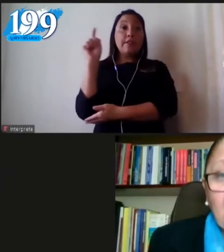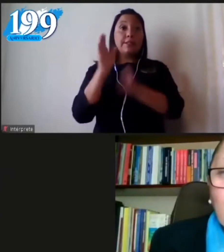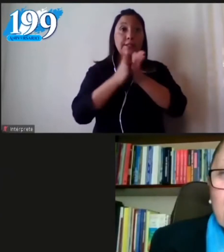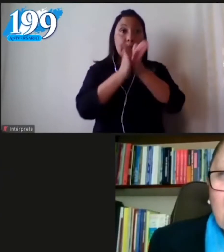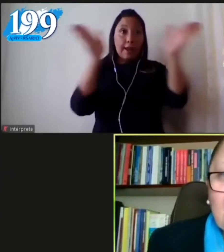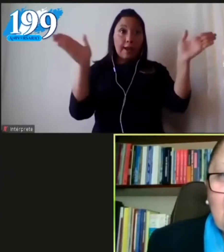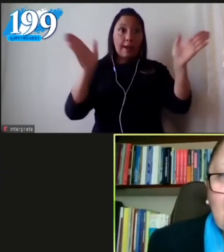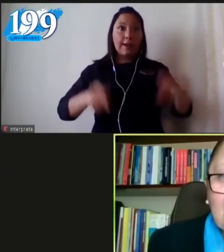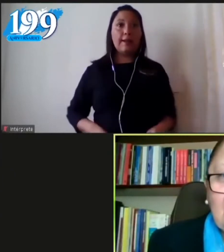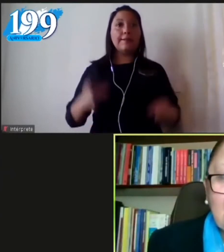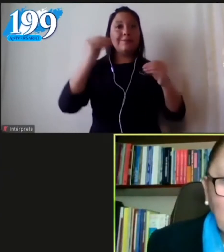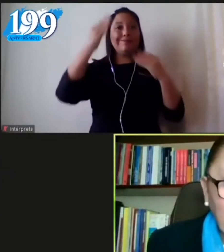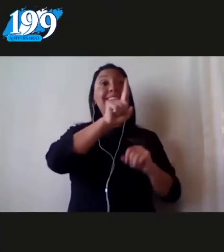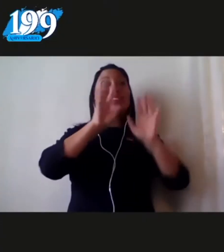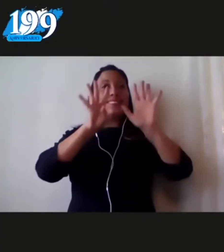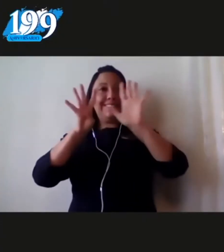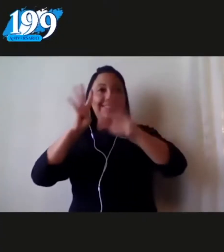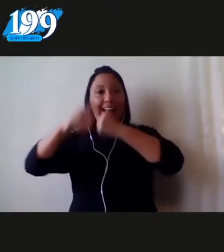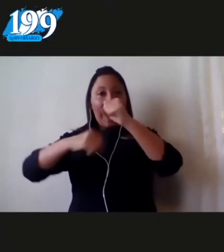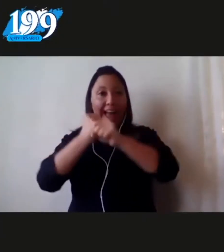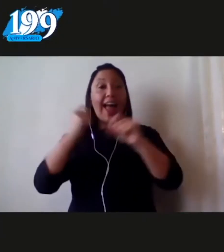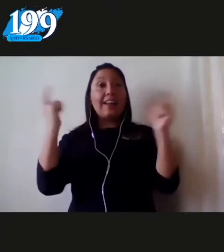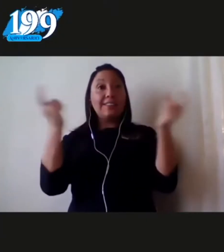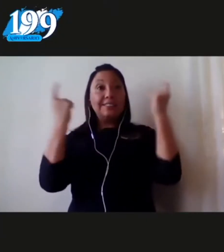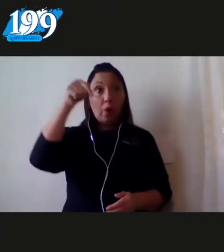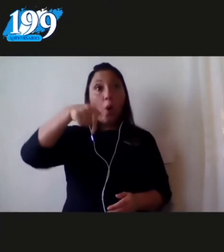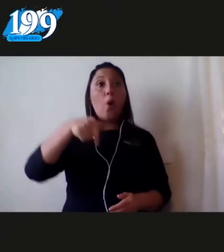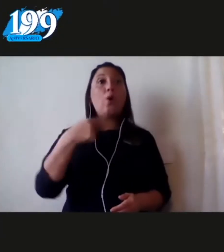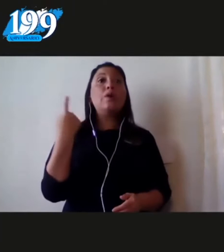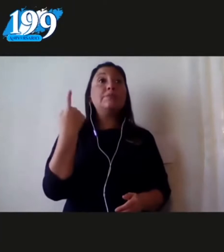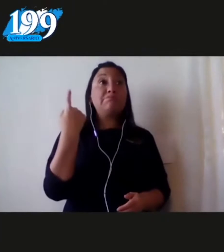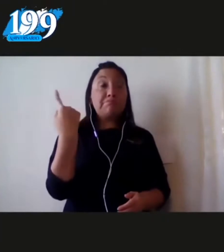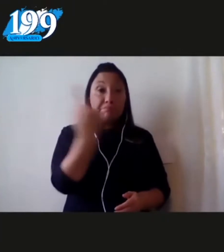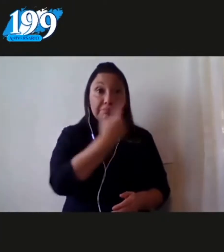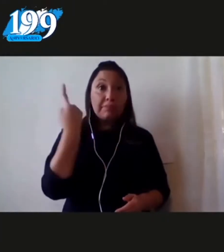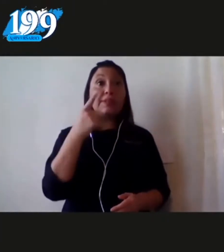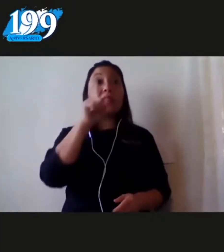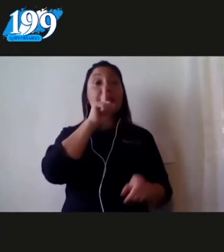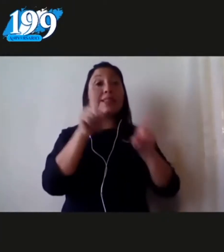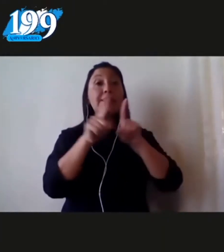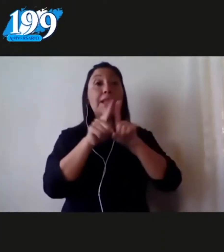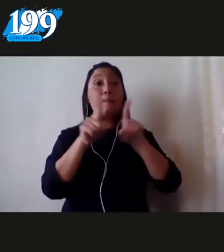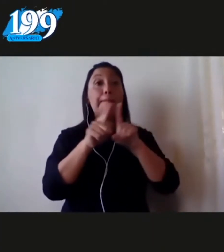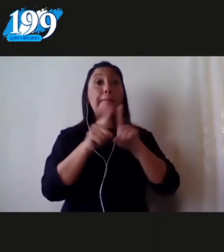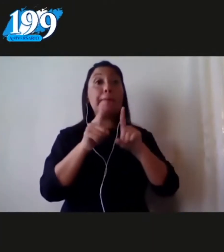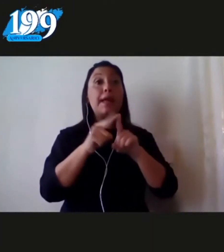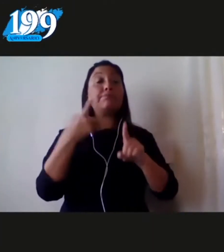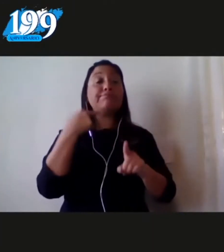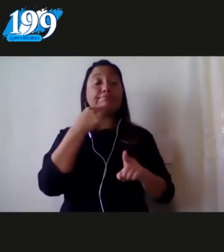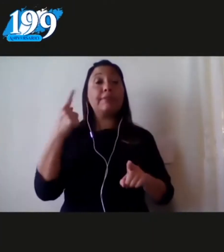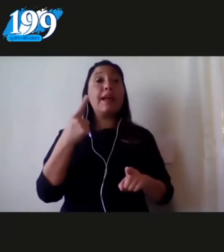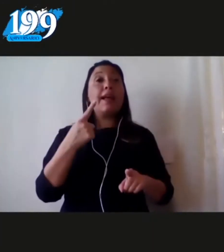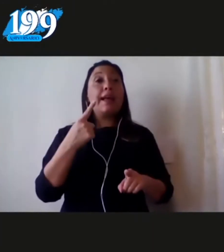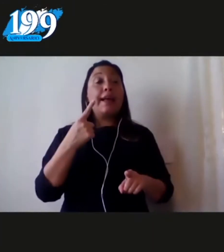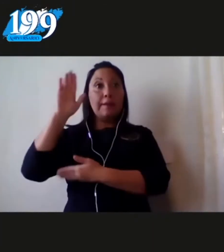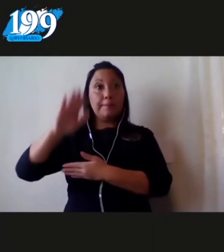forma virtual y contó con la participación de funcionarias y funcionarios que integran el equipo de trabajo de la doctora Porras Argueta, quien